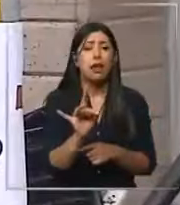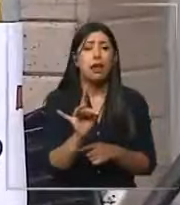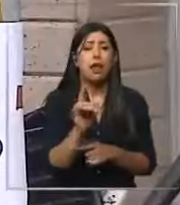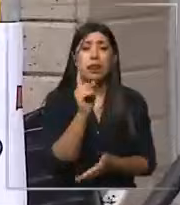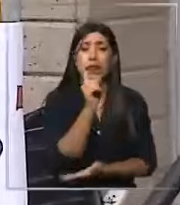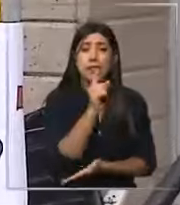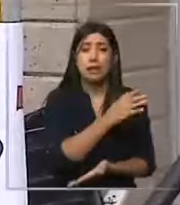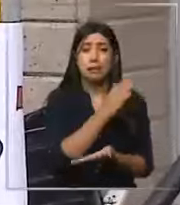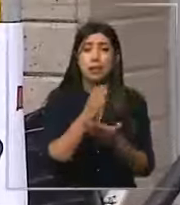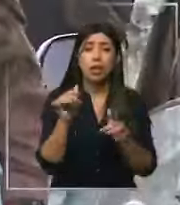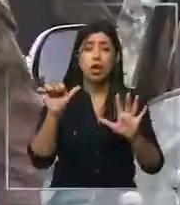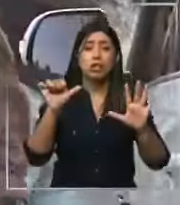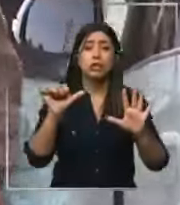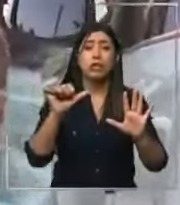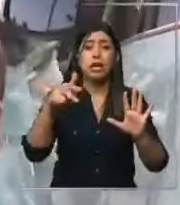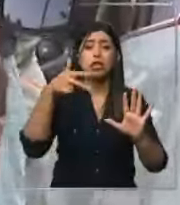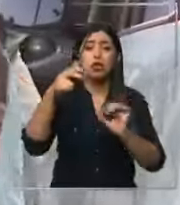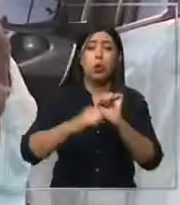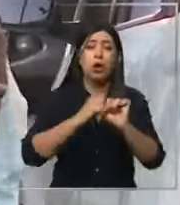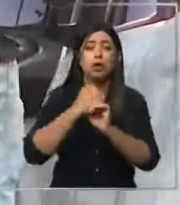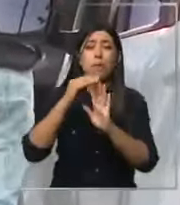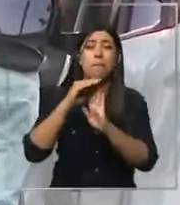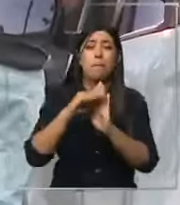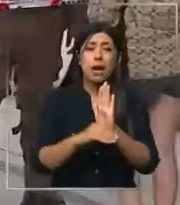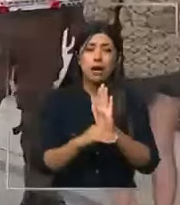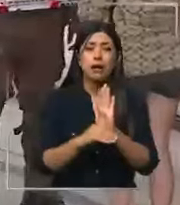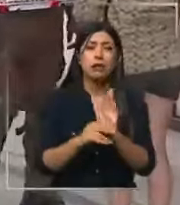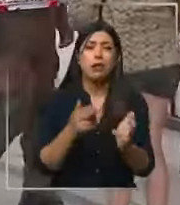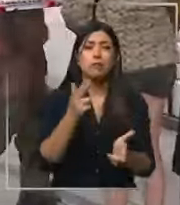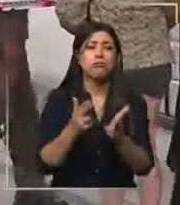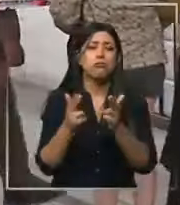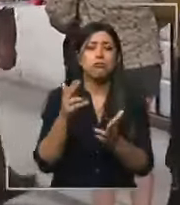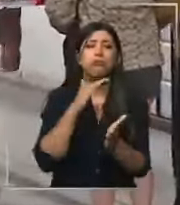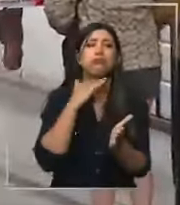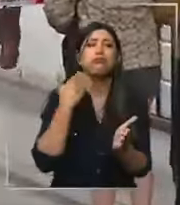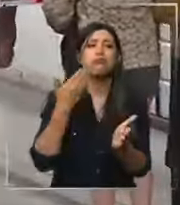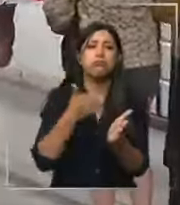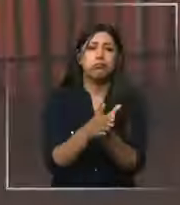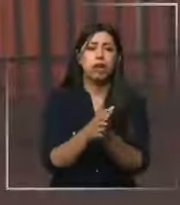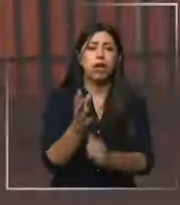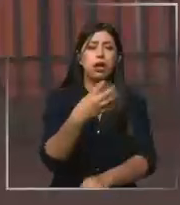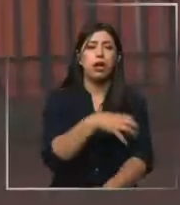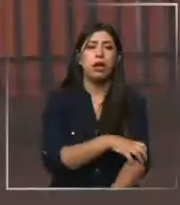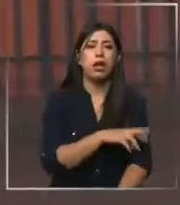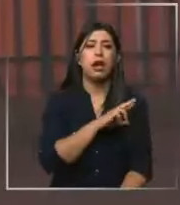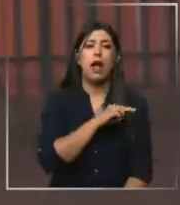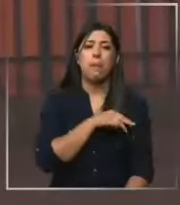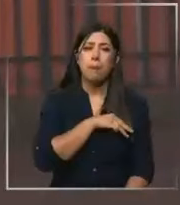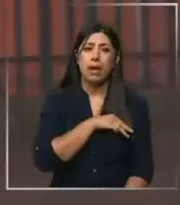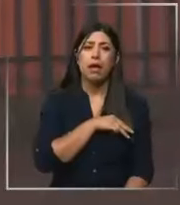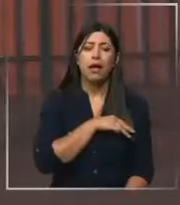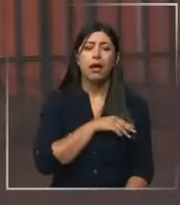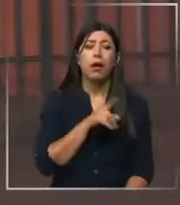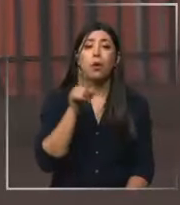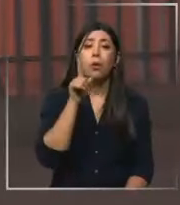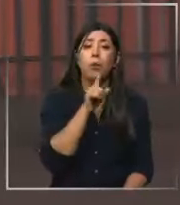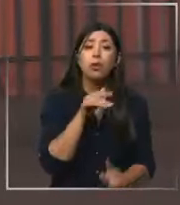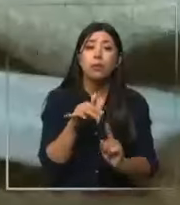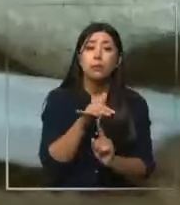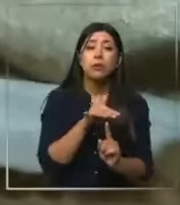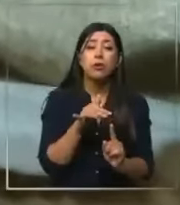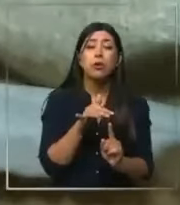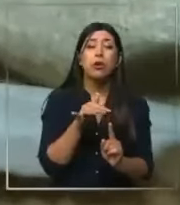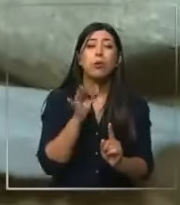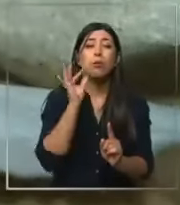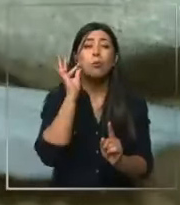total de 6 menores de edad perdieron la vida en balaceras registradas en la región metropolitana. El último caso, la muerte